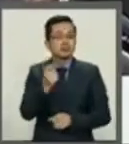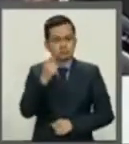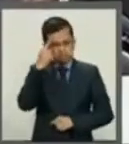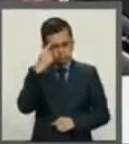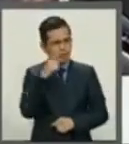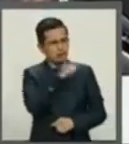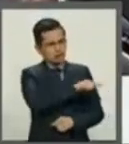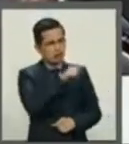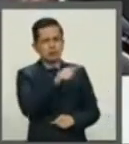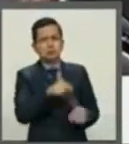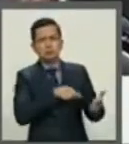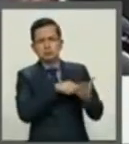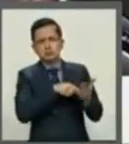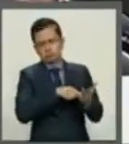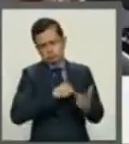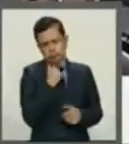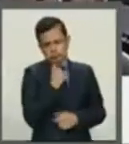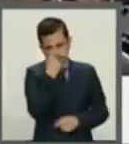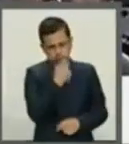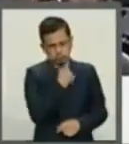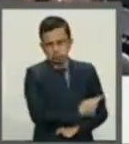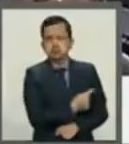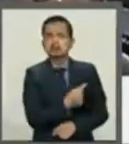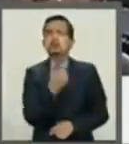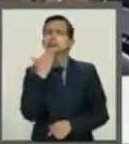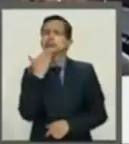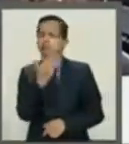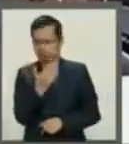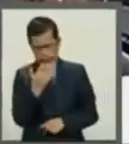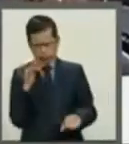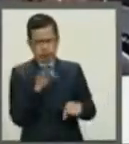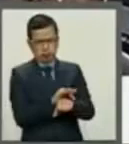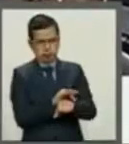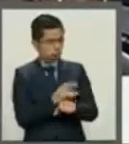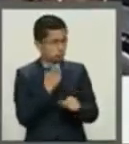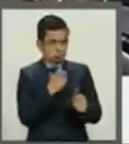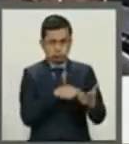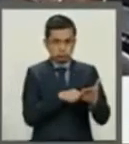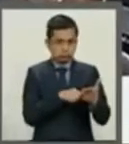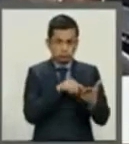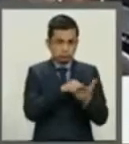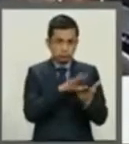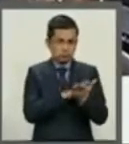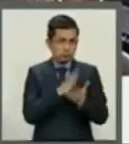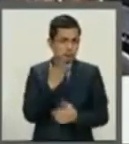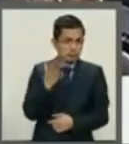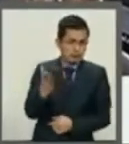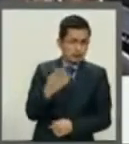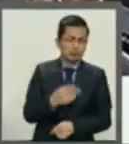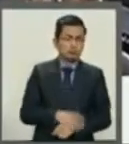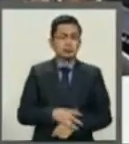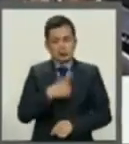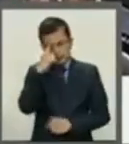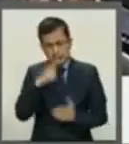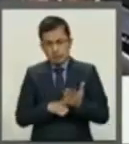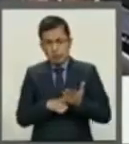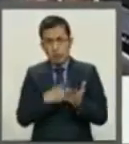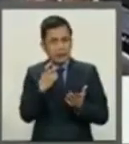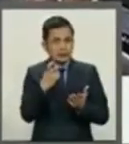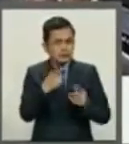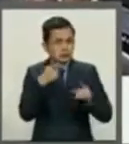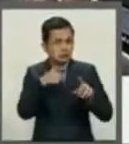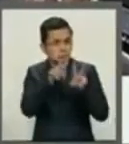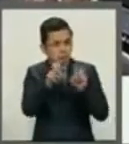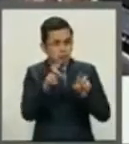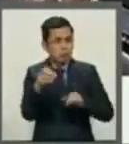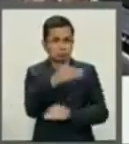integral de las estancias infantiles, que creo que es algo en lo que todos coincidimos, y que